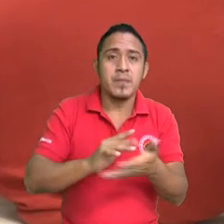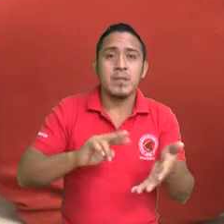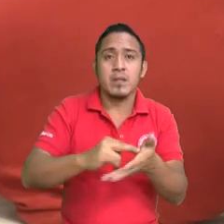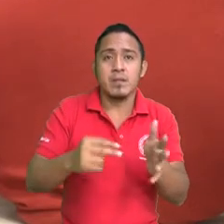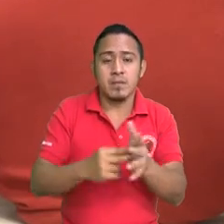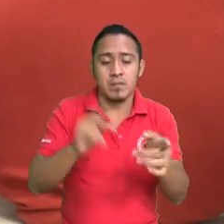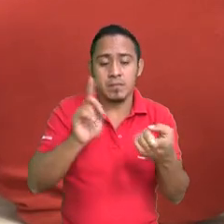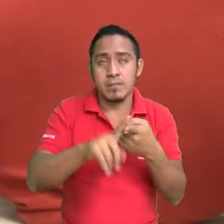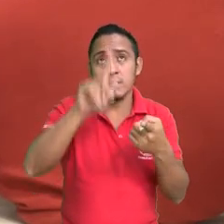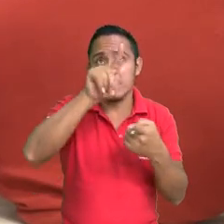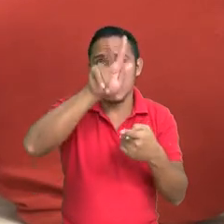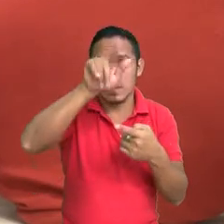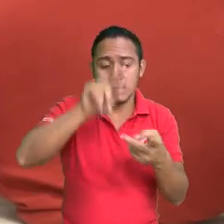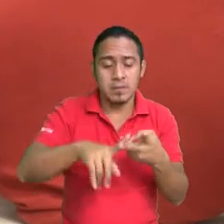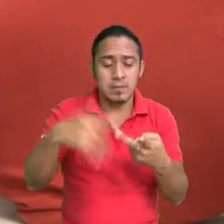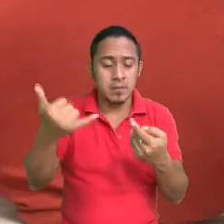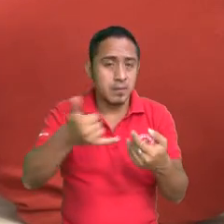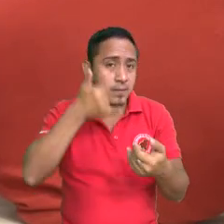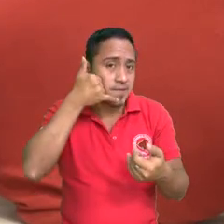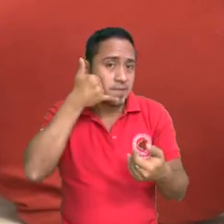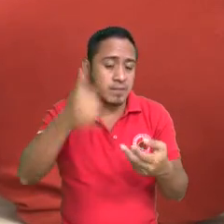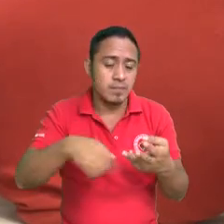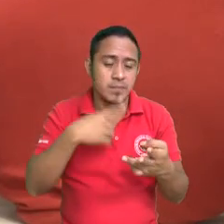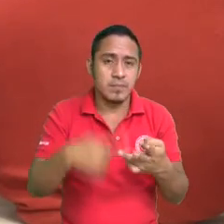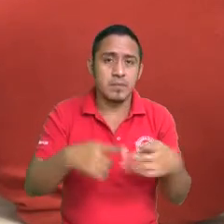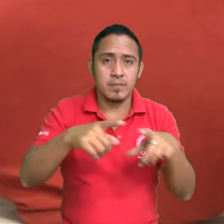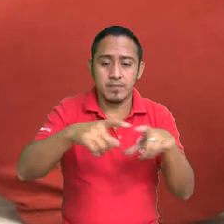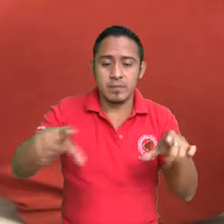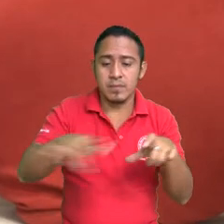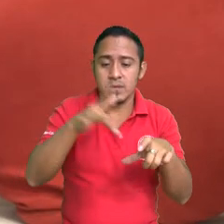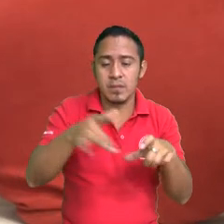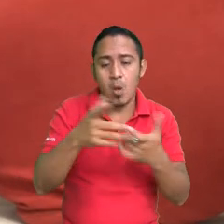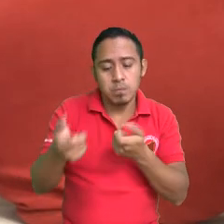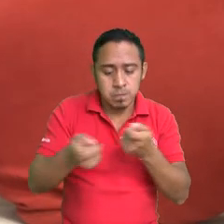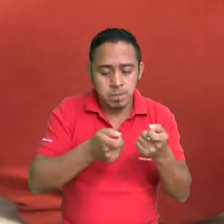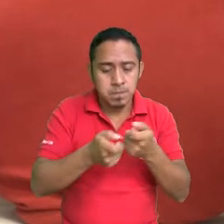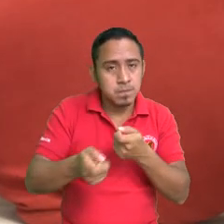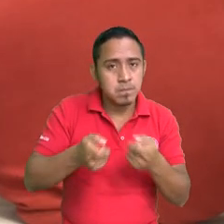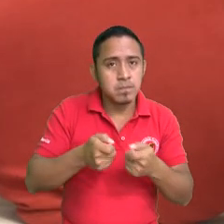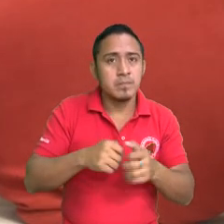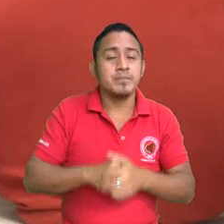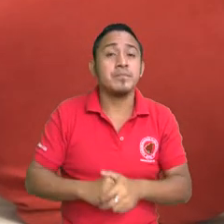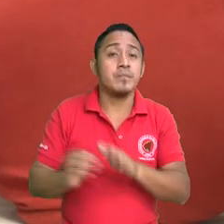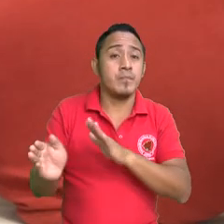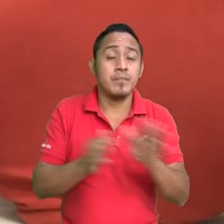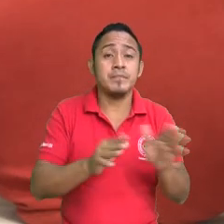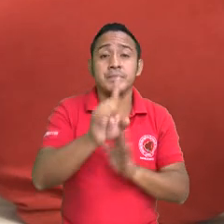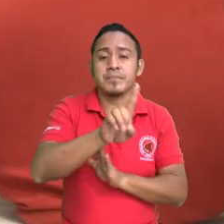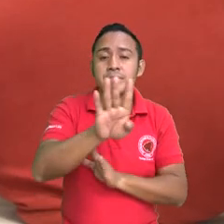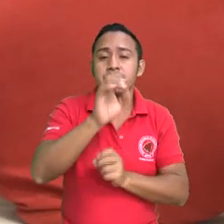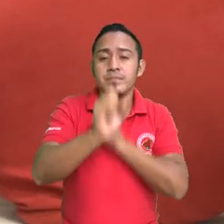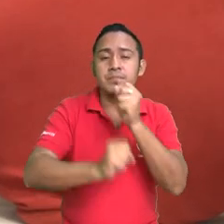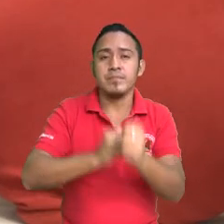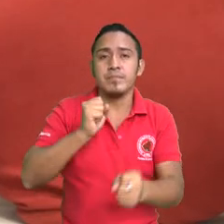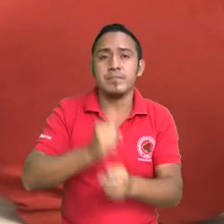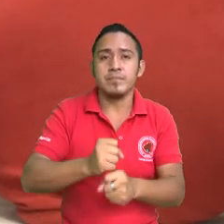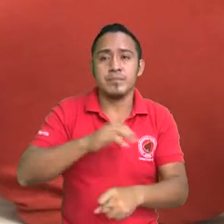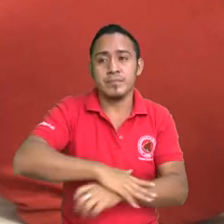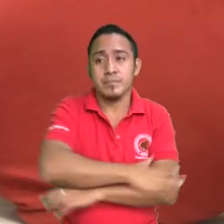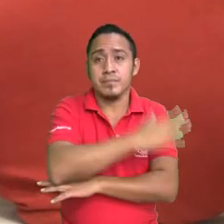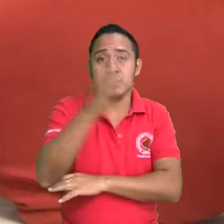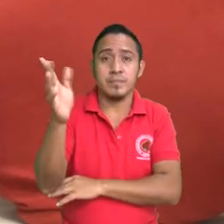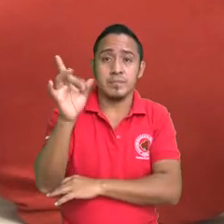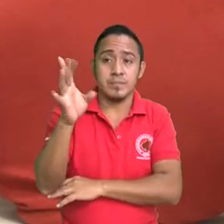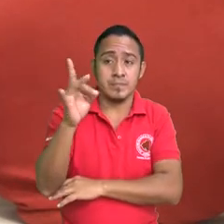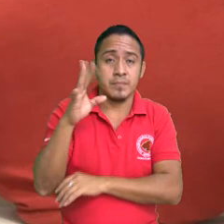incluye televisor, celular y tablet o videojuegos. Y después de los 14 años hasta los